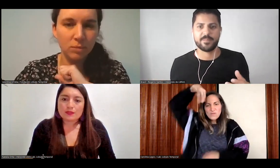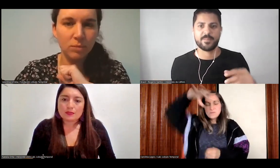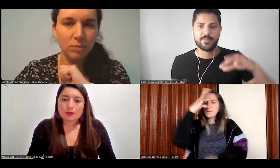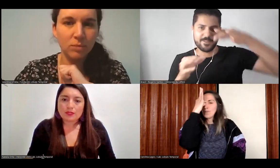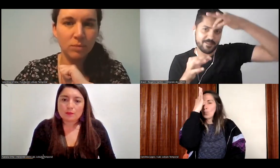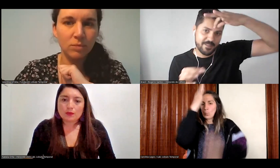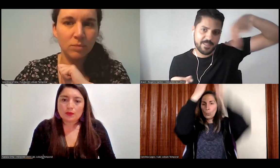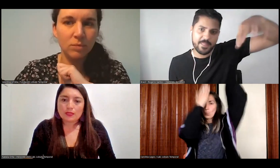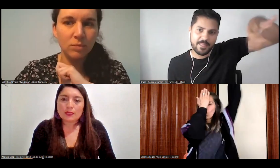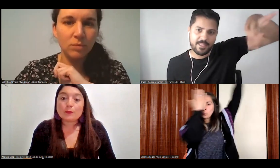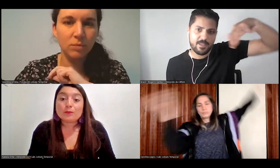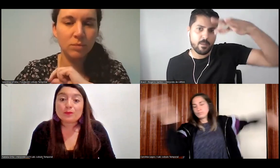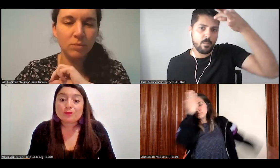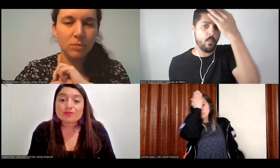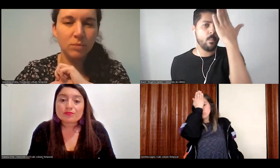Entonces puede ser, por ejemplo,